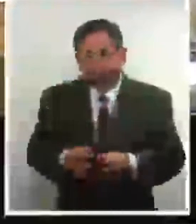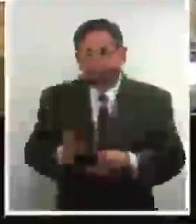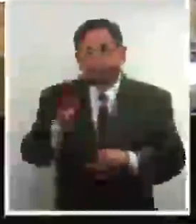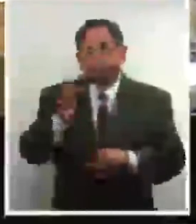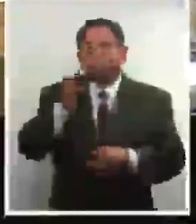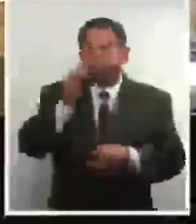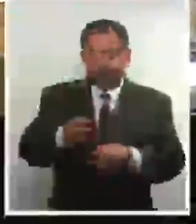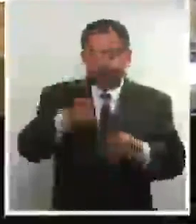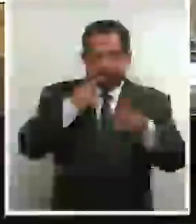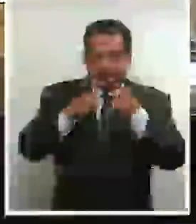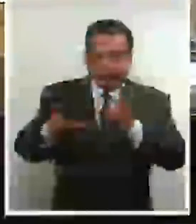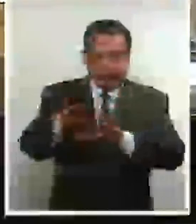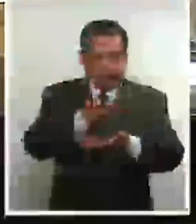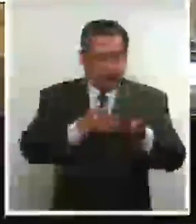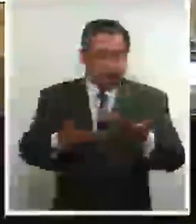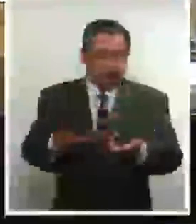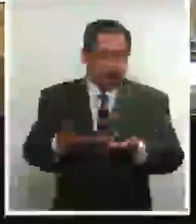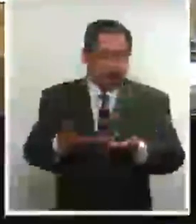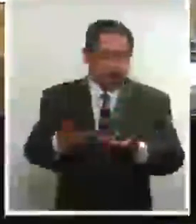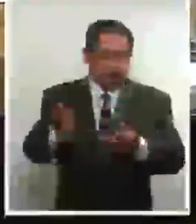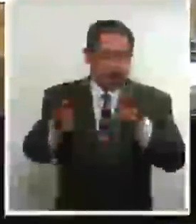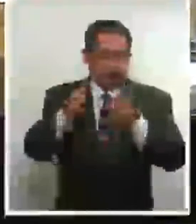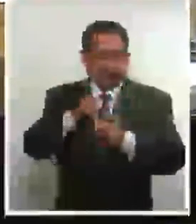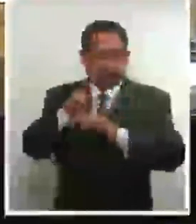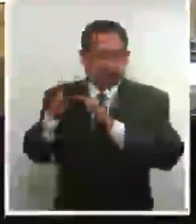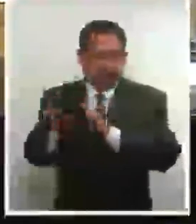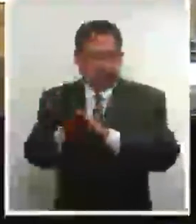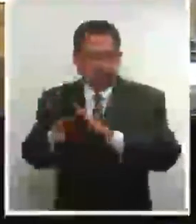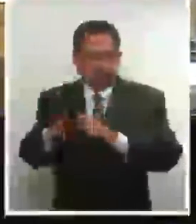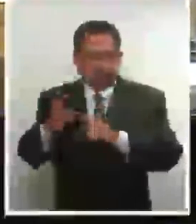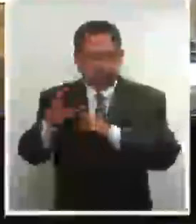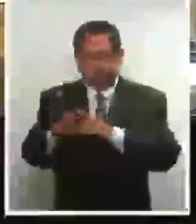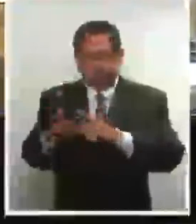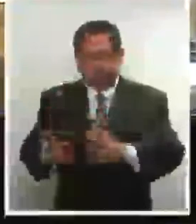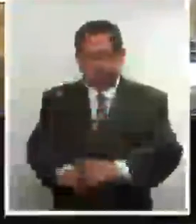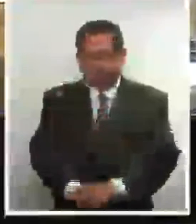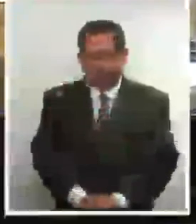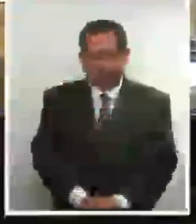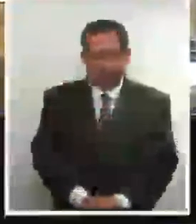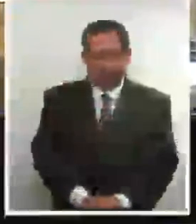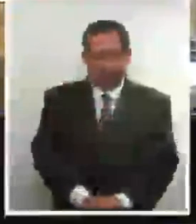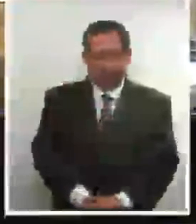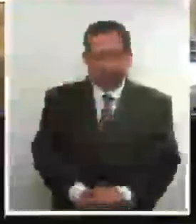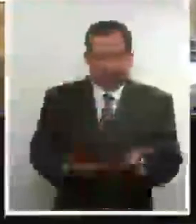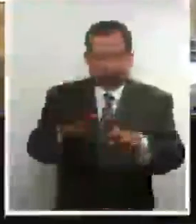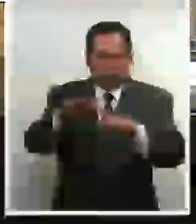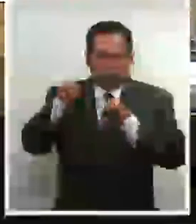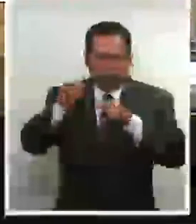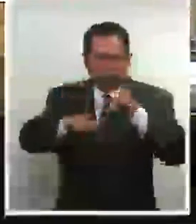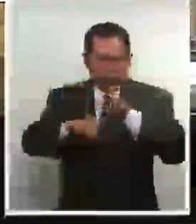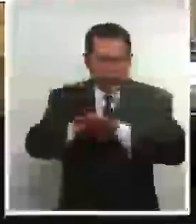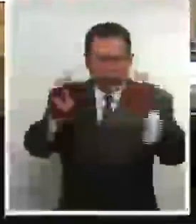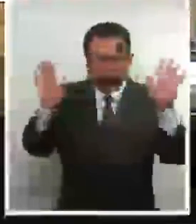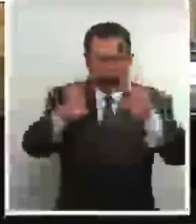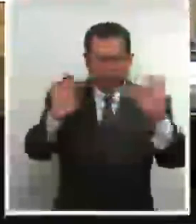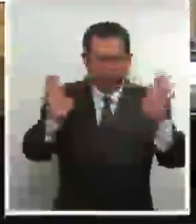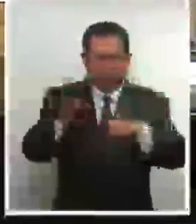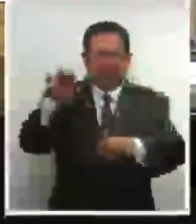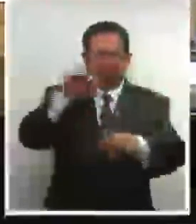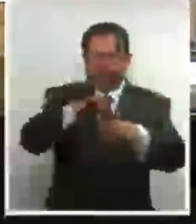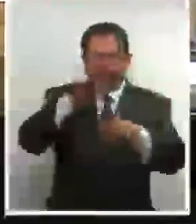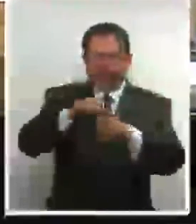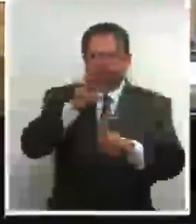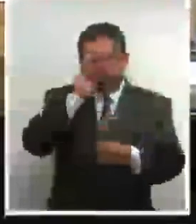se admiten a discusión las reservas presentadas por la comisión. No, perdón, ya se discutió. Vamos a la